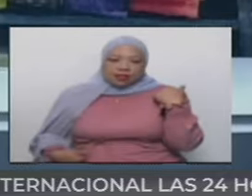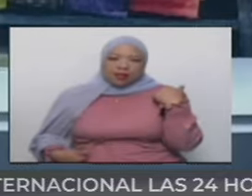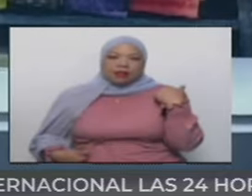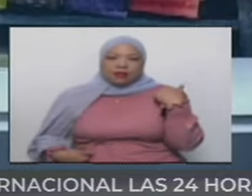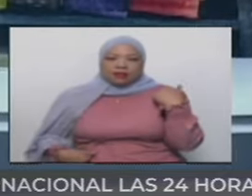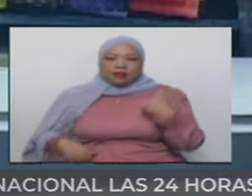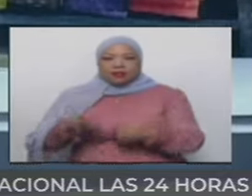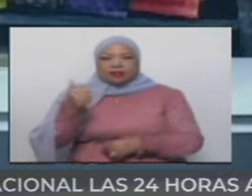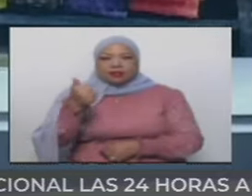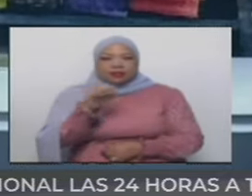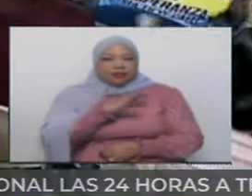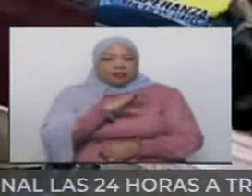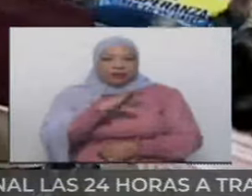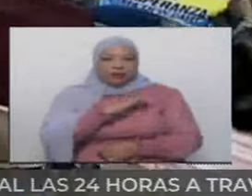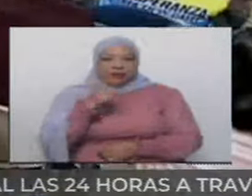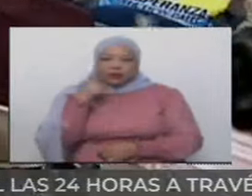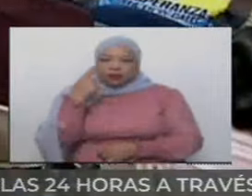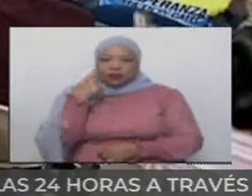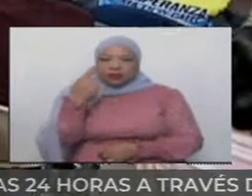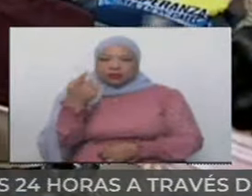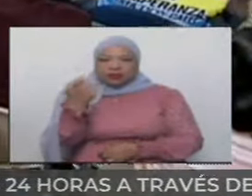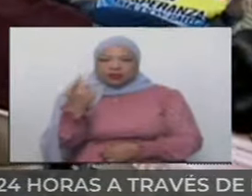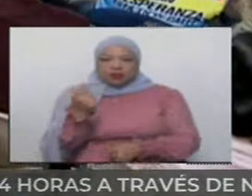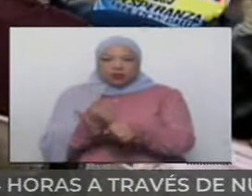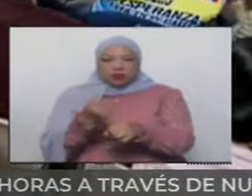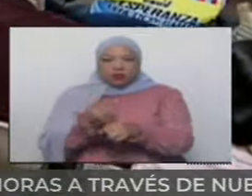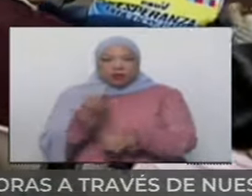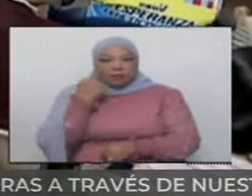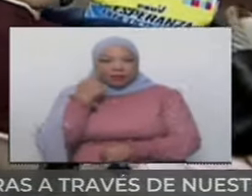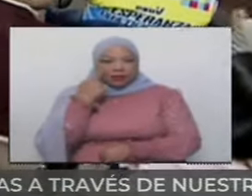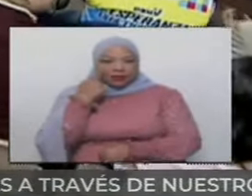de enero, no te lo pierdas.